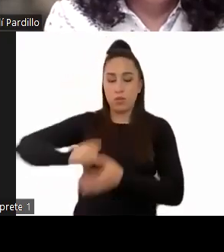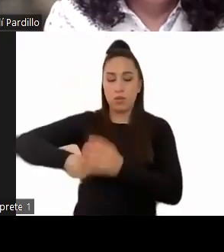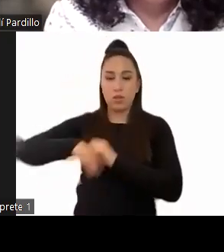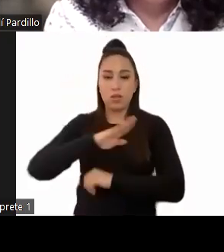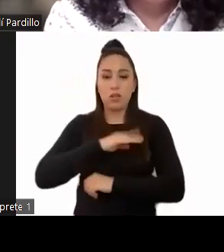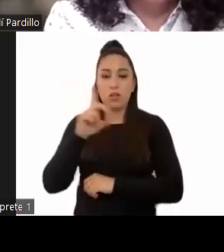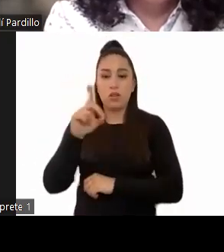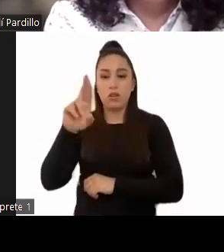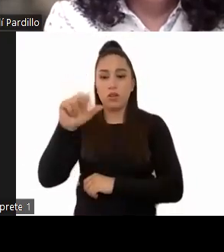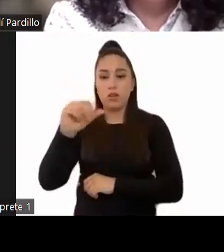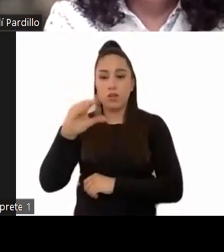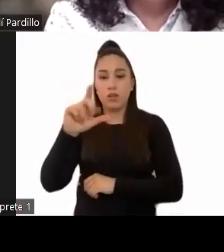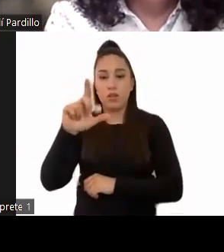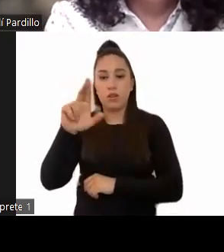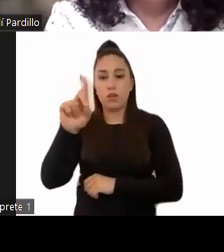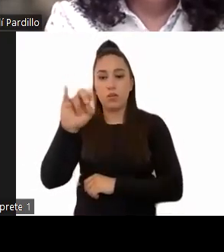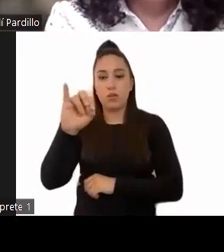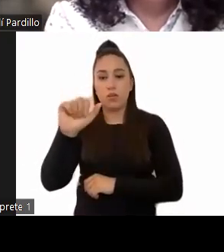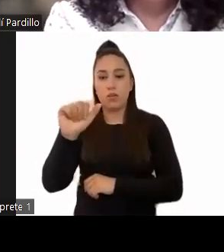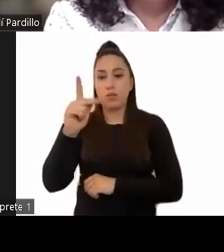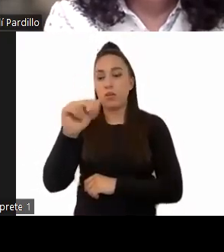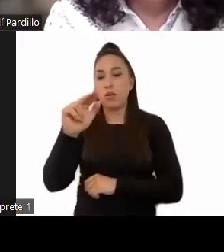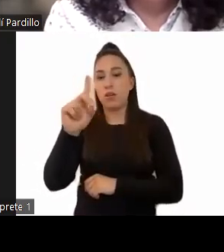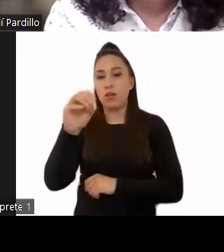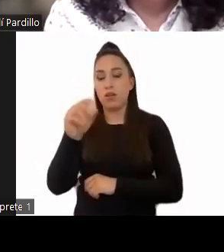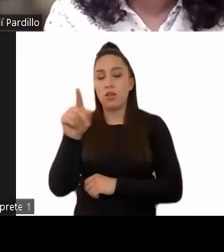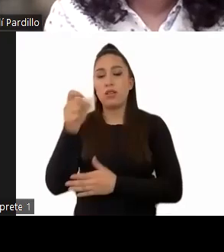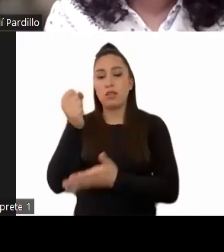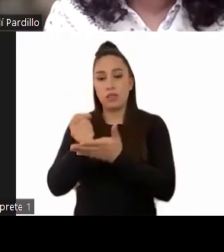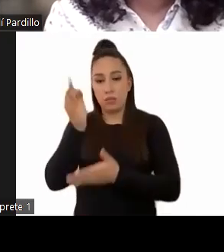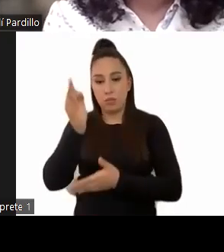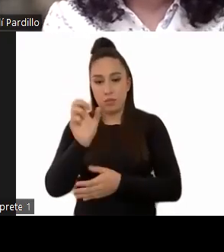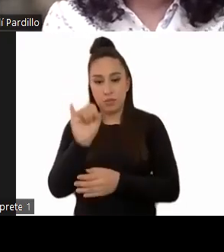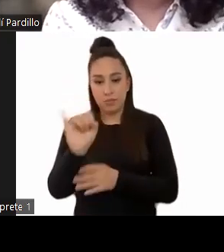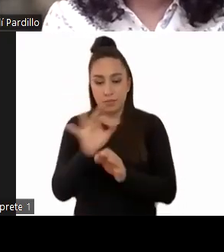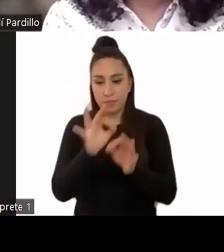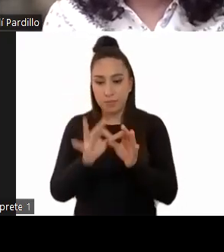jefa de gobierno de la Ciudad de México, queda aprobado.